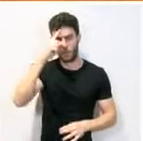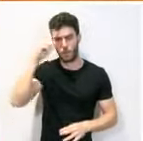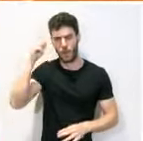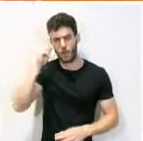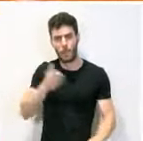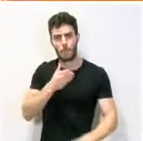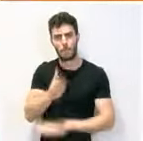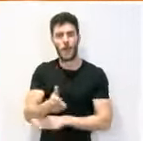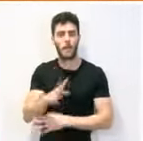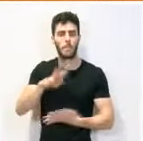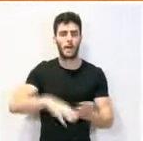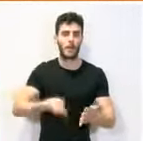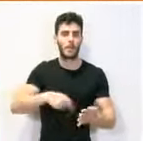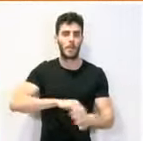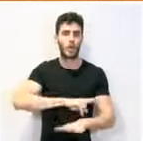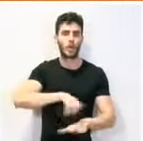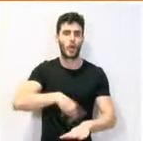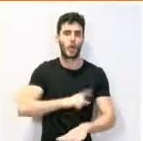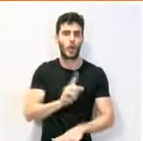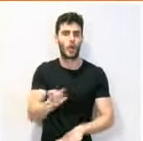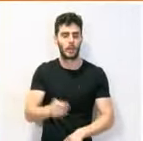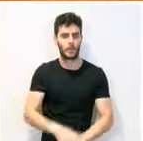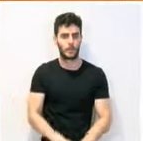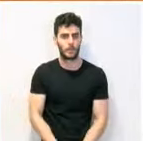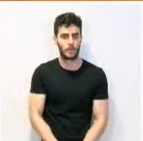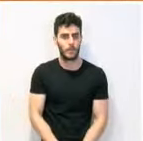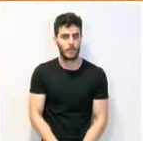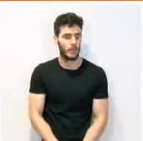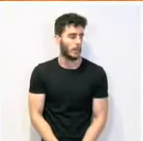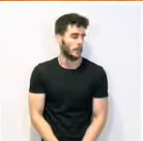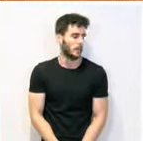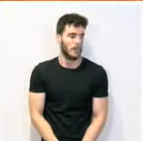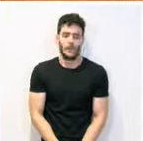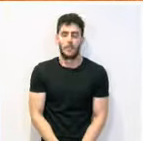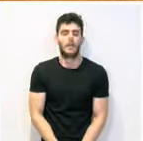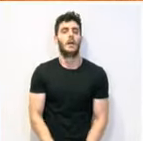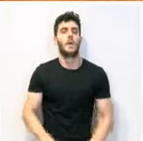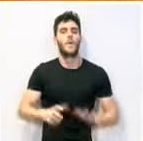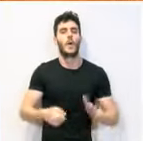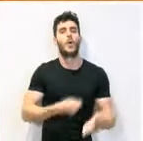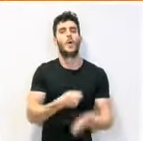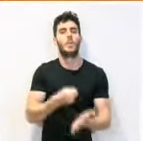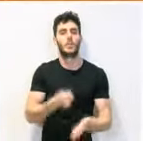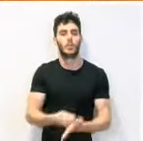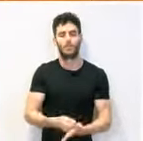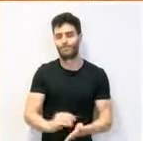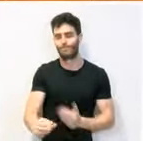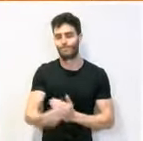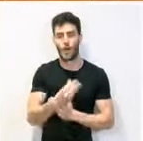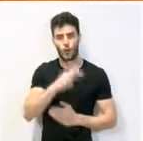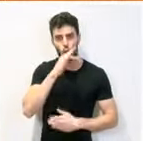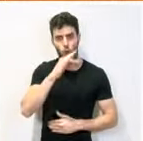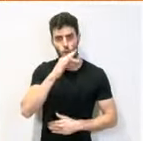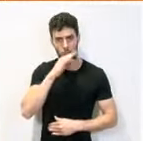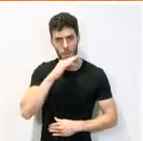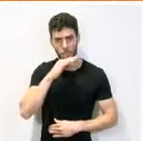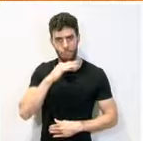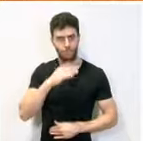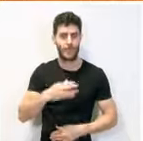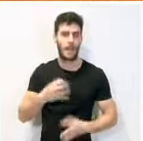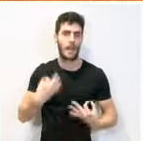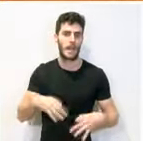en 2 horas y cuarto. Pero de momento las inversiones no han llegado. Y la realidad es que,